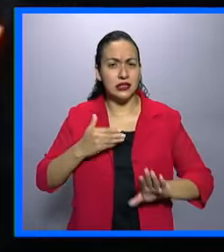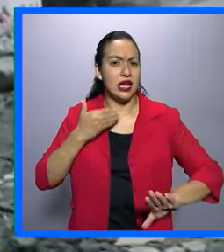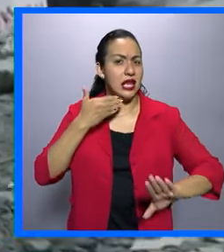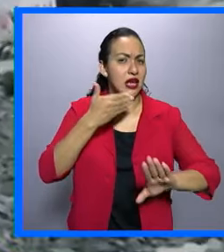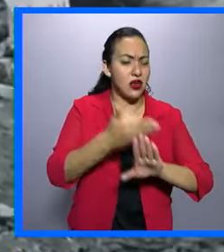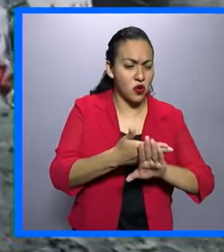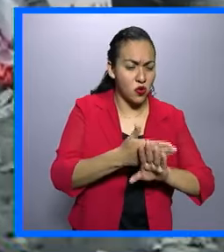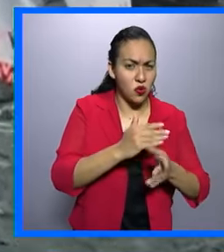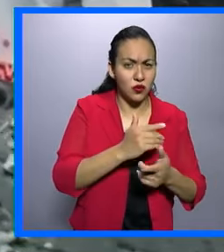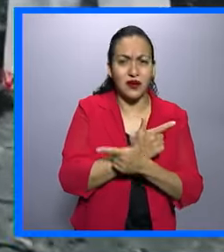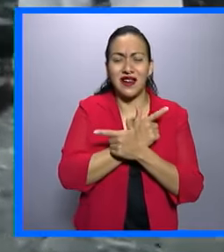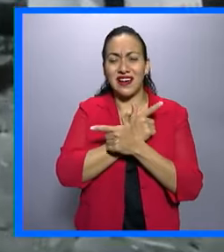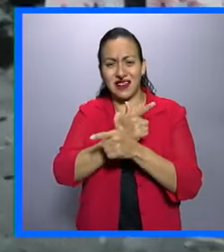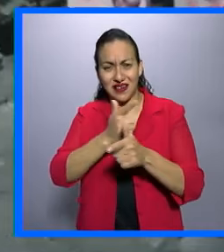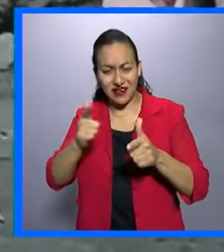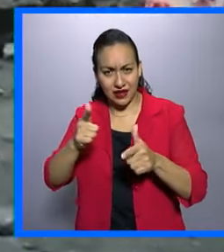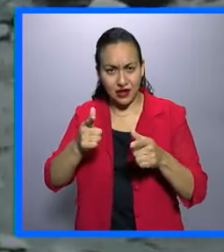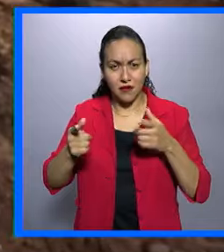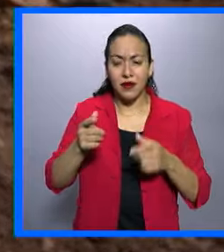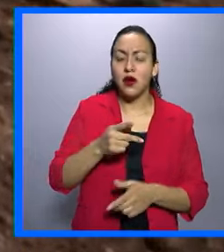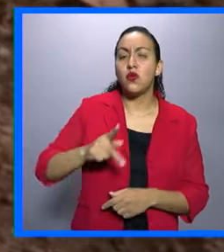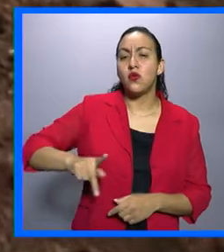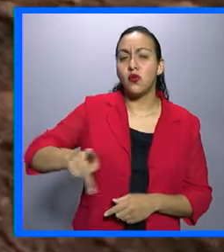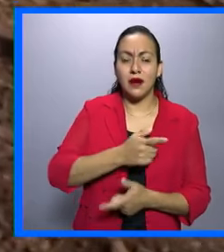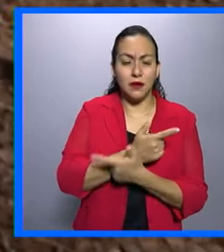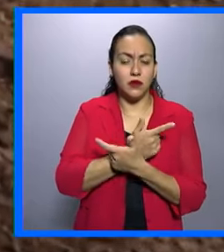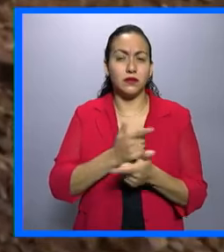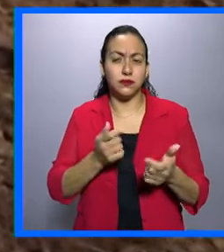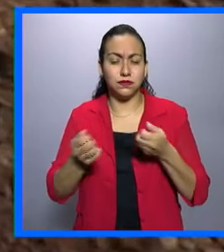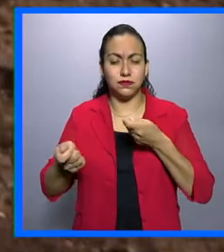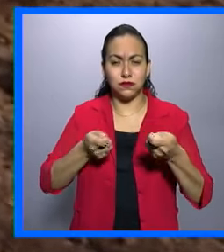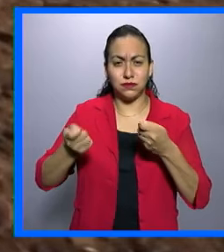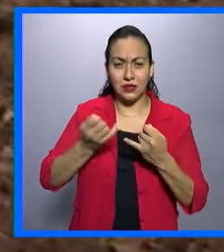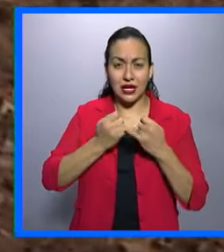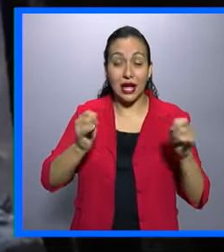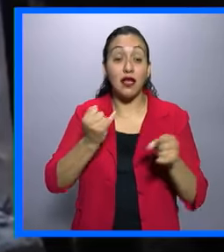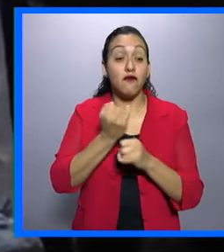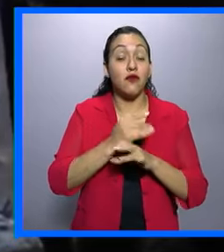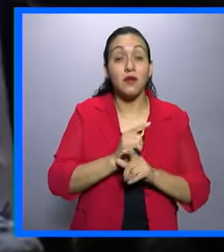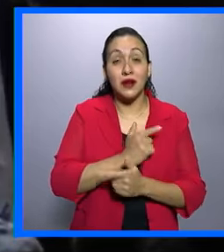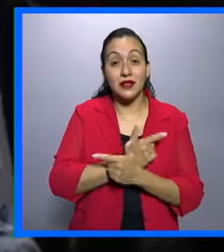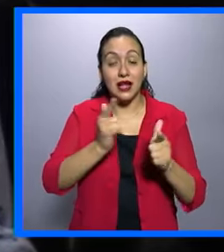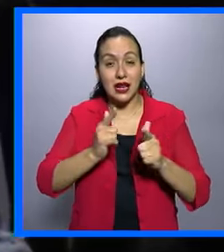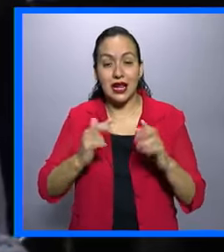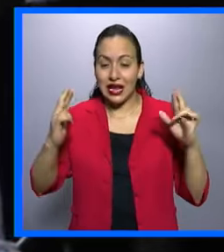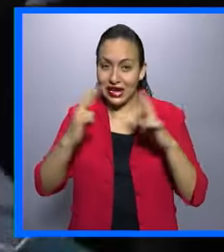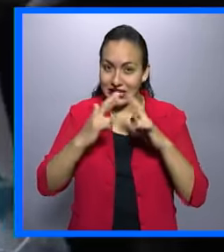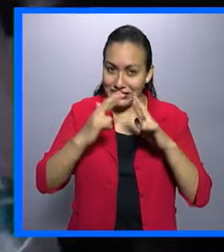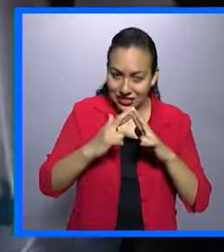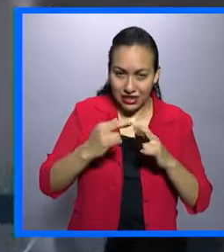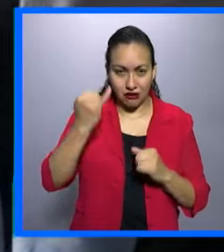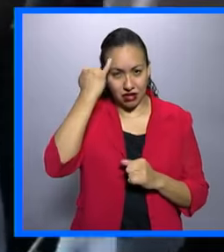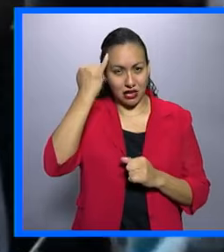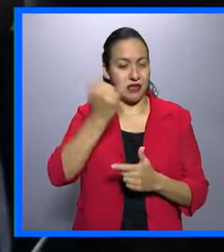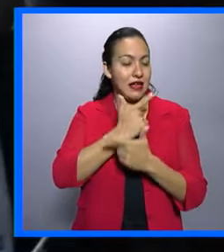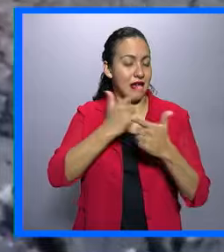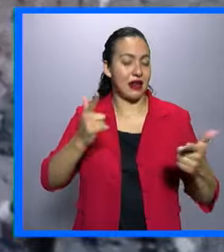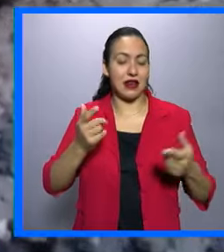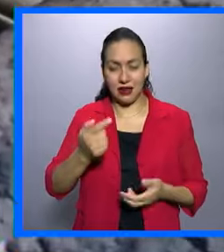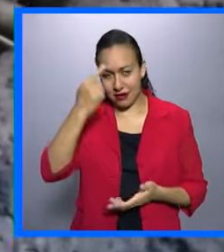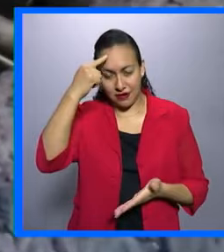cultural, la libre determinación y autonomía, la consulta previa libre e informada, la espiritualidad y la libertad